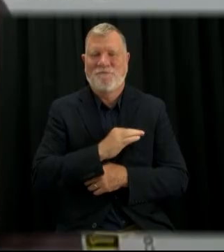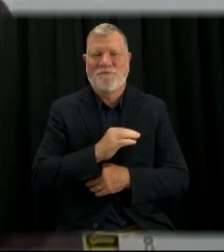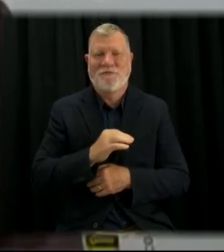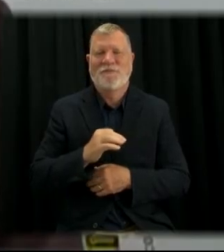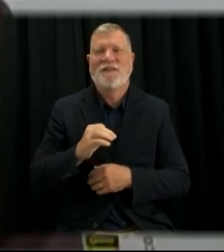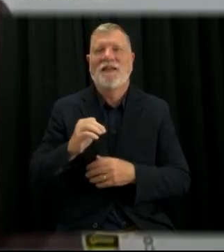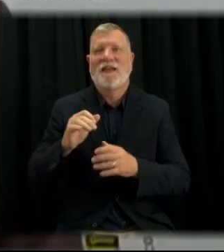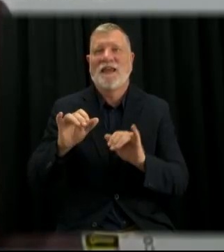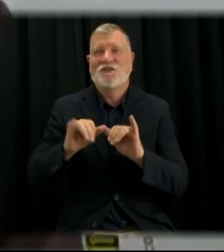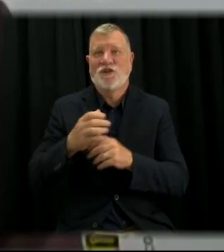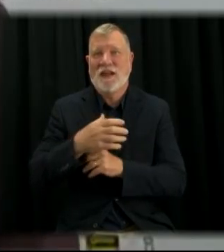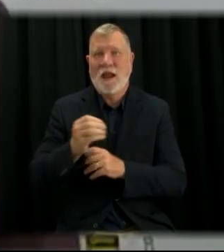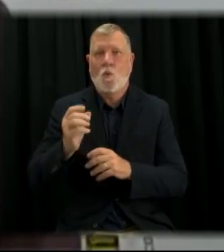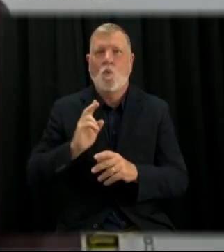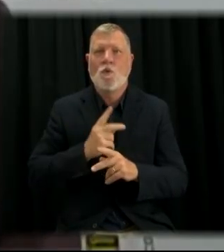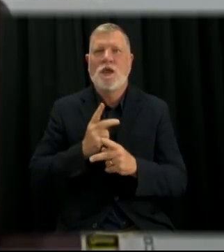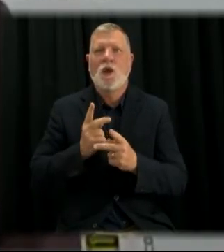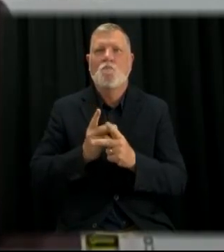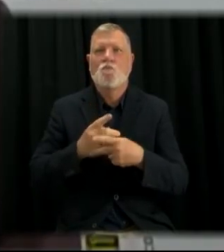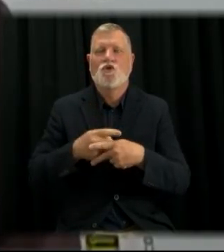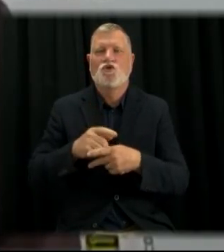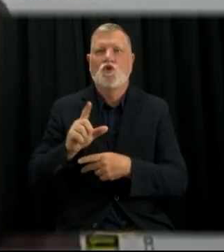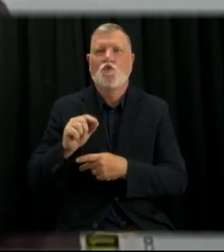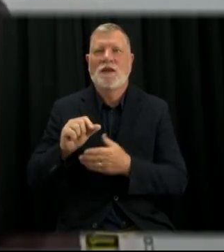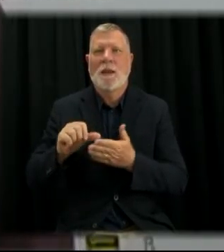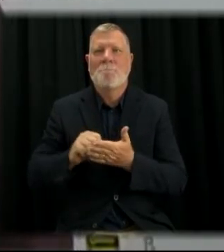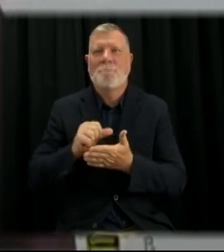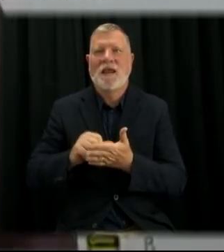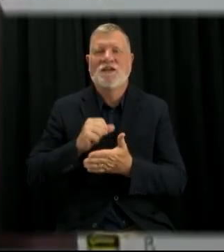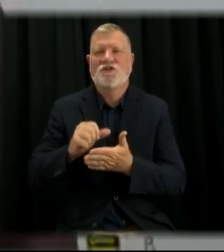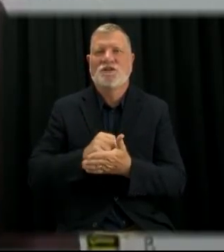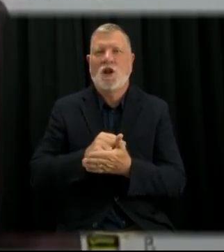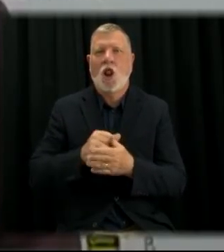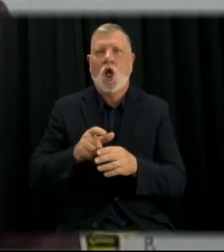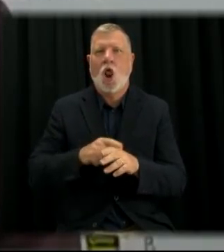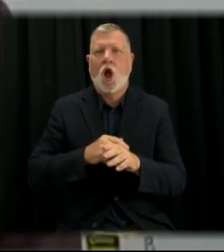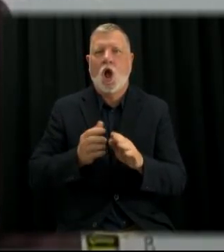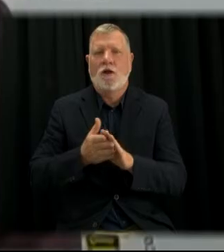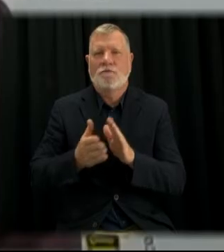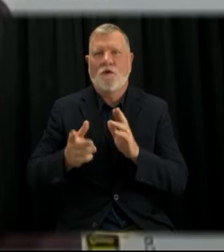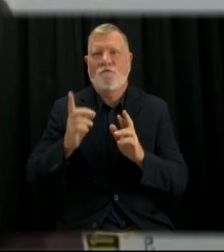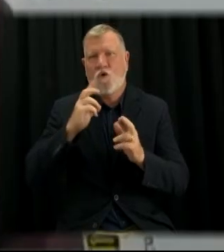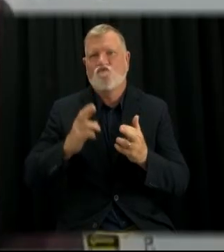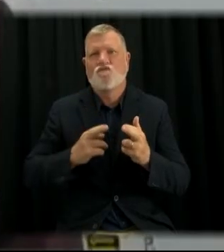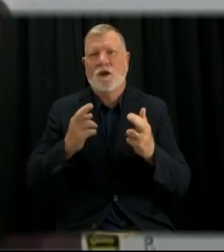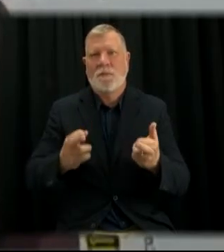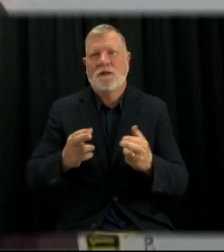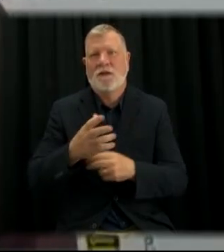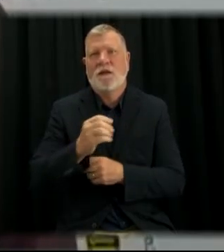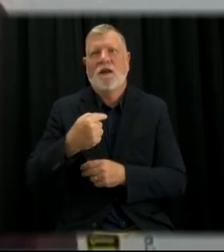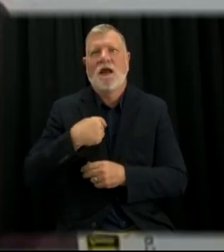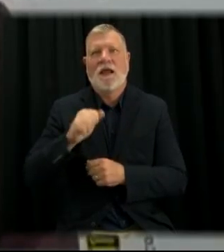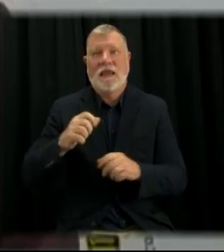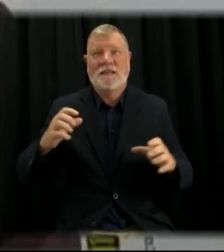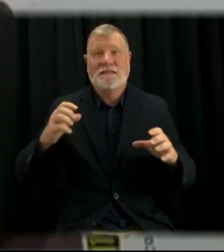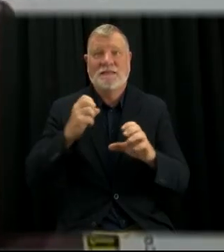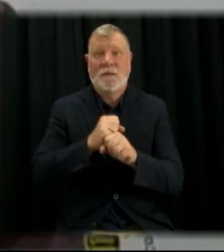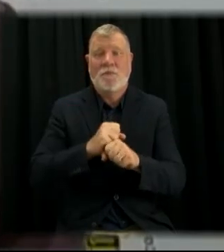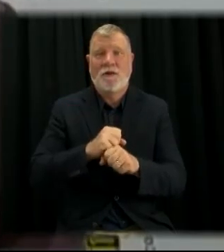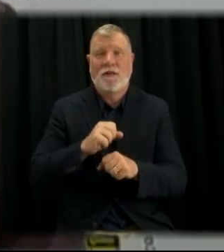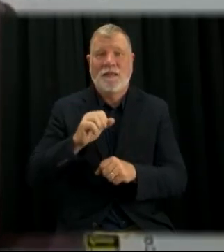mi jefe de equipo, y pudimos producir 20 páginas, un documento de 20 páginas. Páginas con recomendaciones y